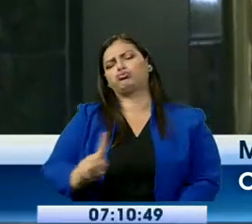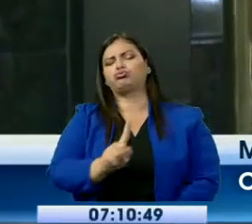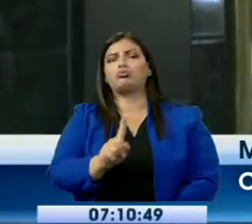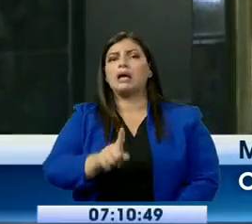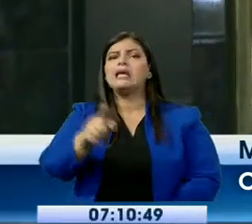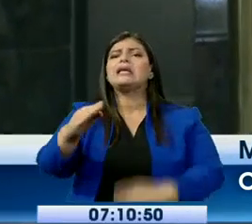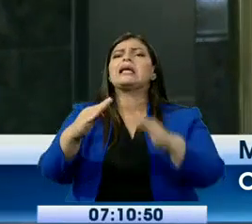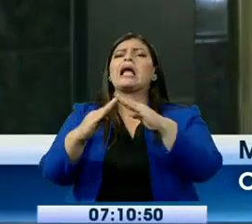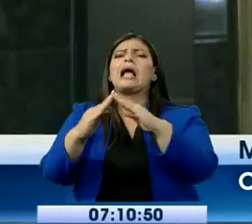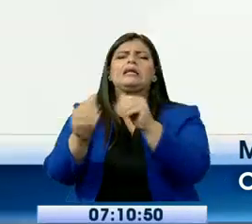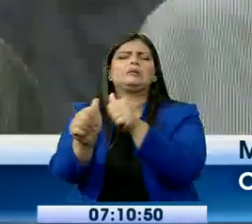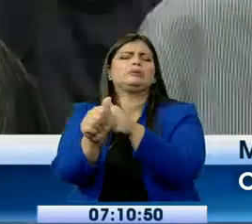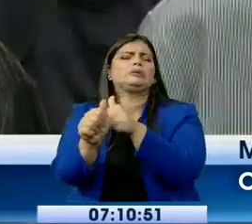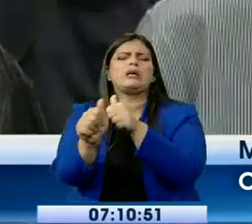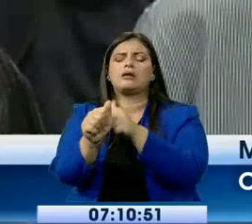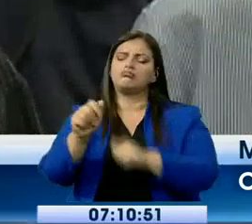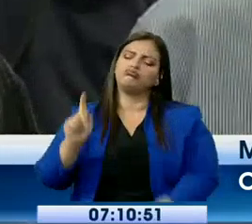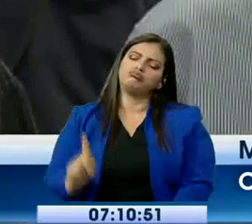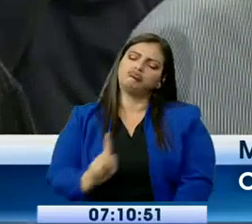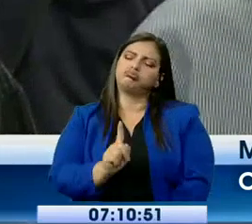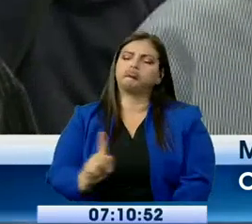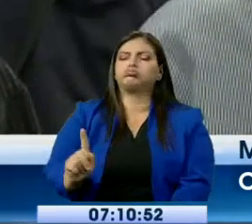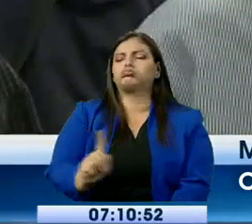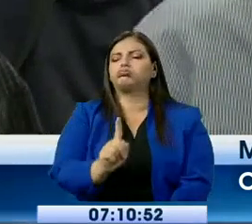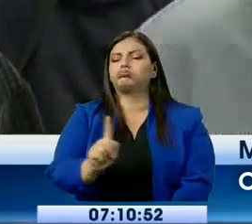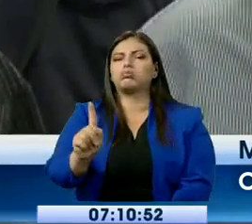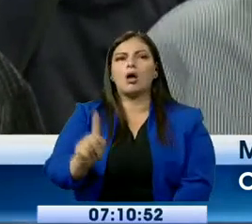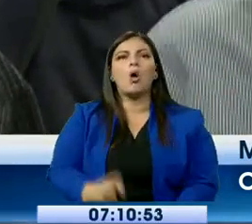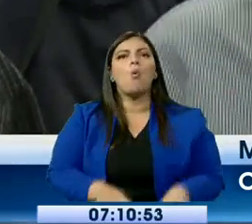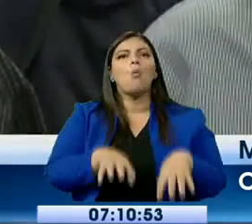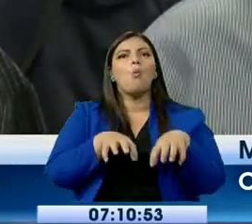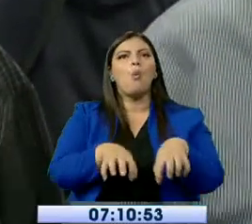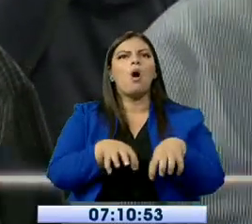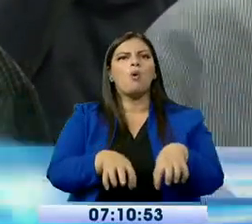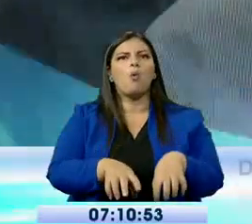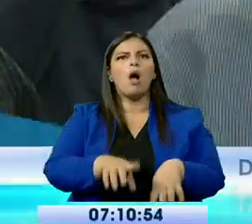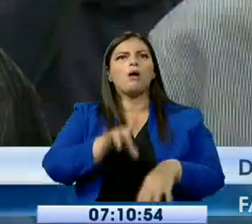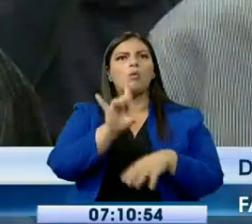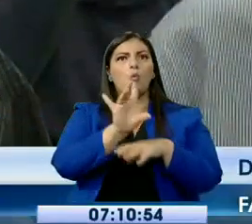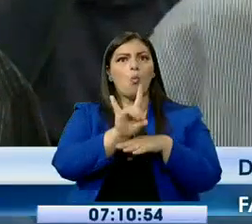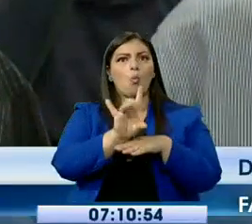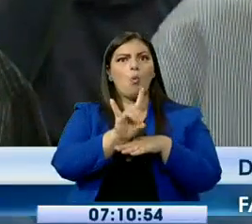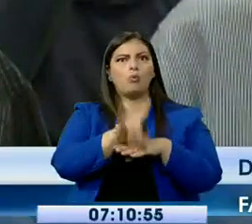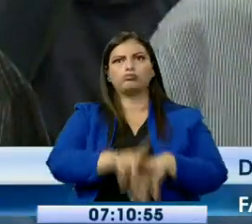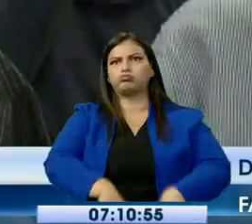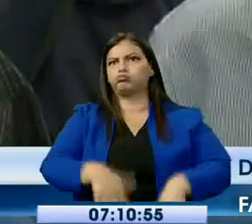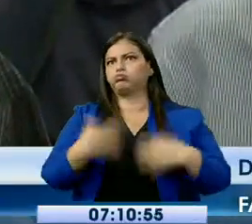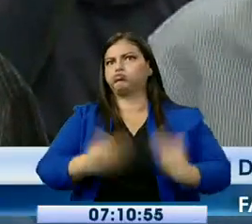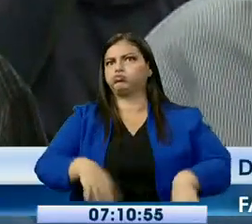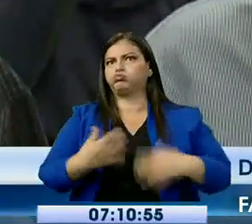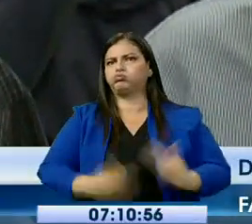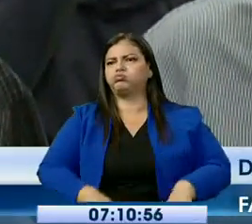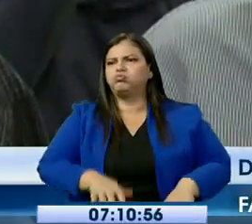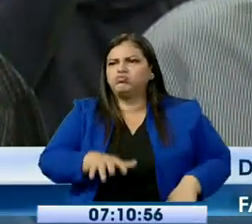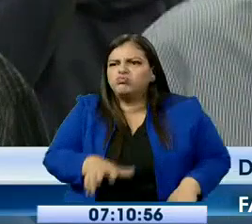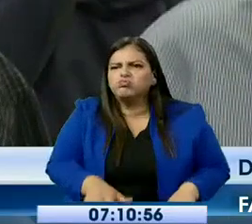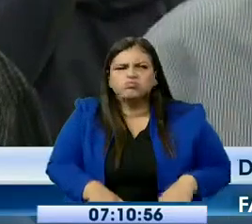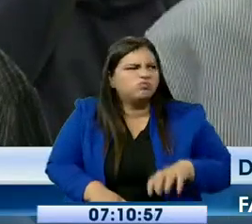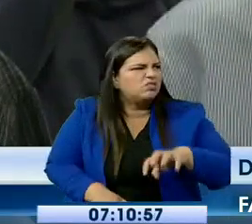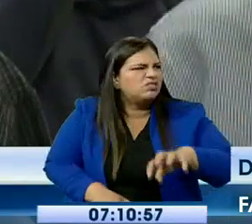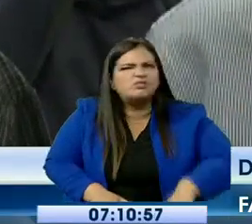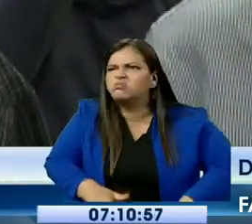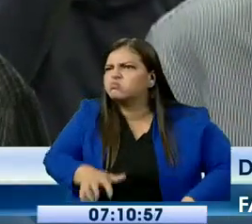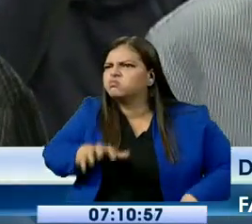de sus familiares. Porque no fue una mordedura pequeña, fueron, o sea, destrozos que le hicieron a mi hermana, no